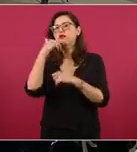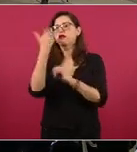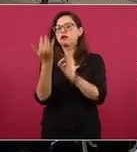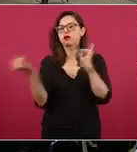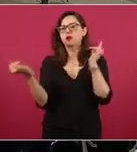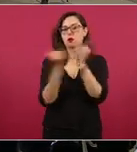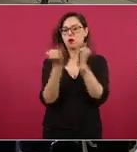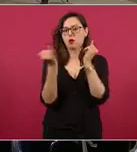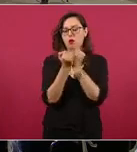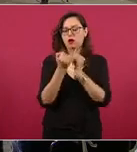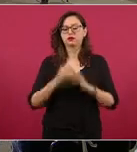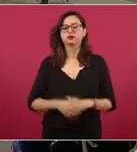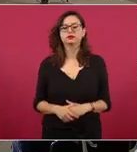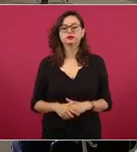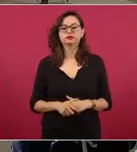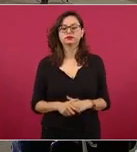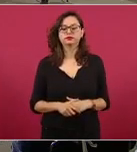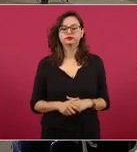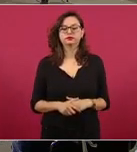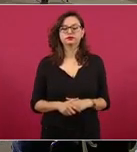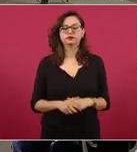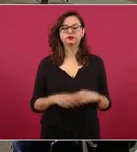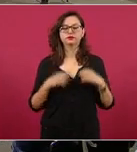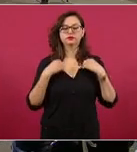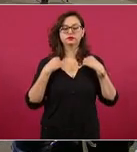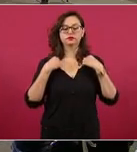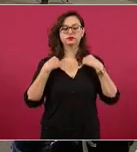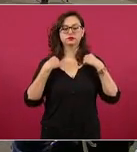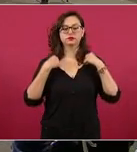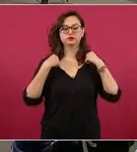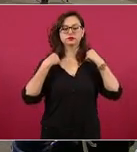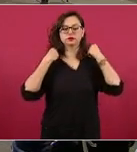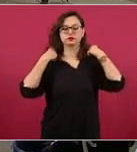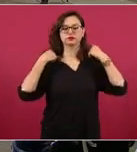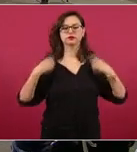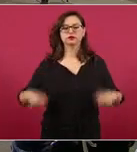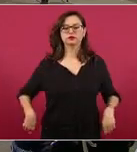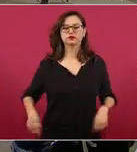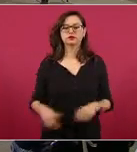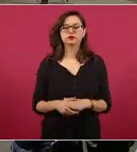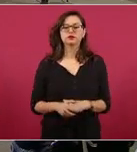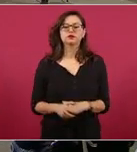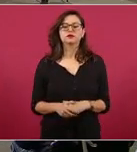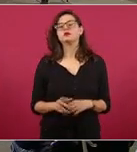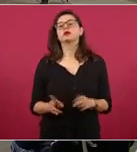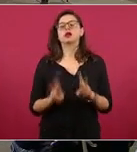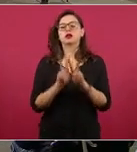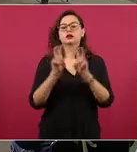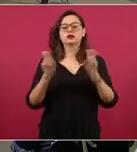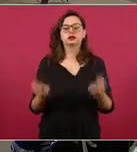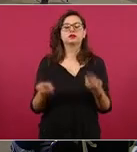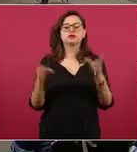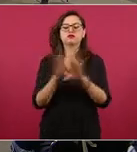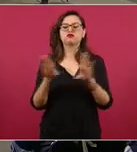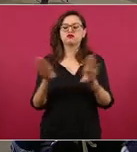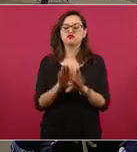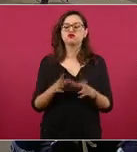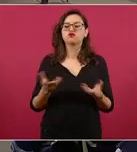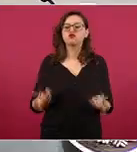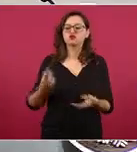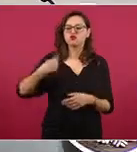ya así como a manera como de un resumen nada más para sensibilizar un poco los números de los esfuerzos que se ha